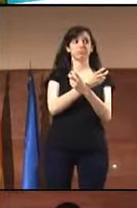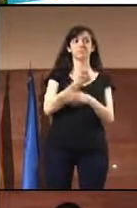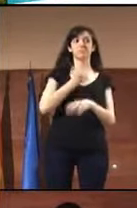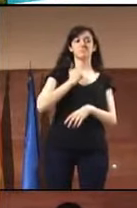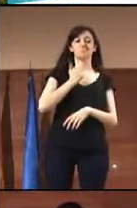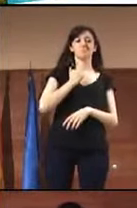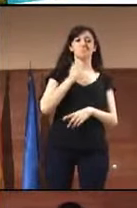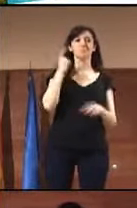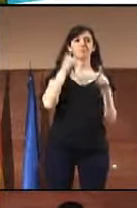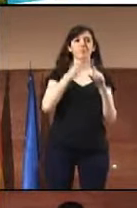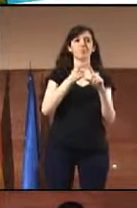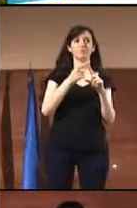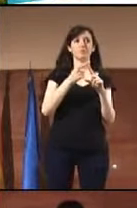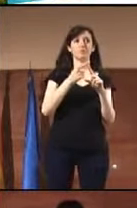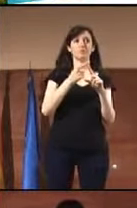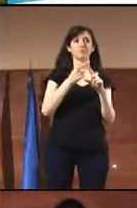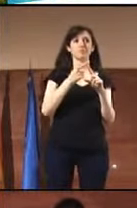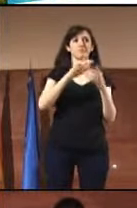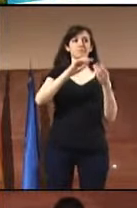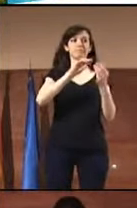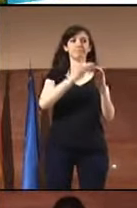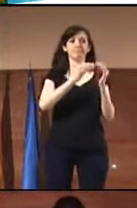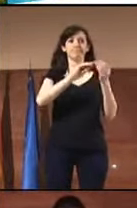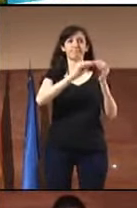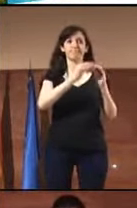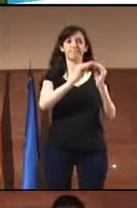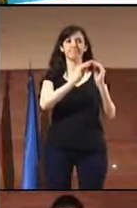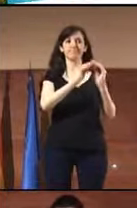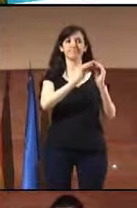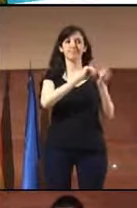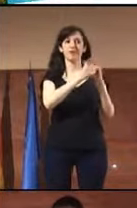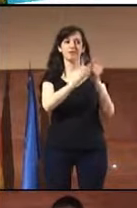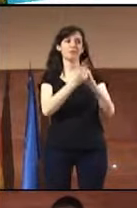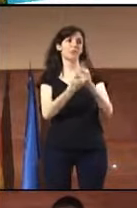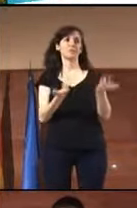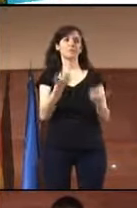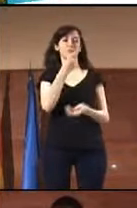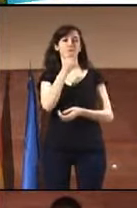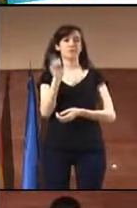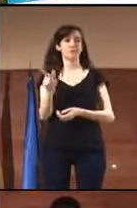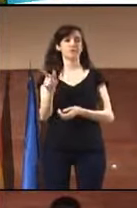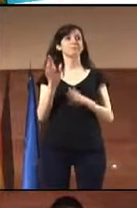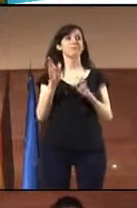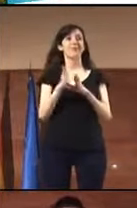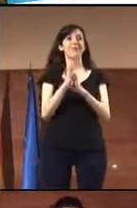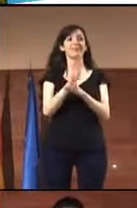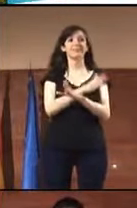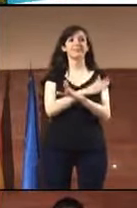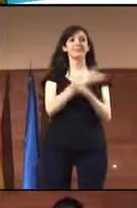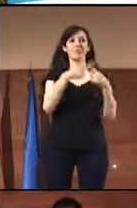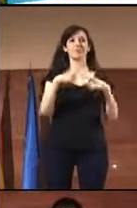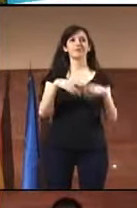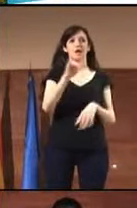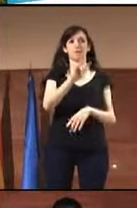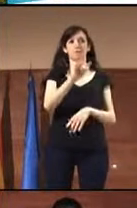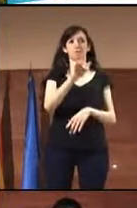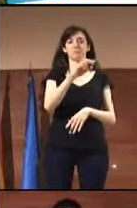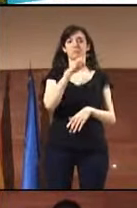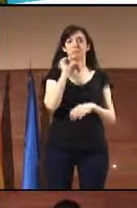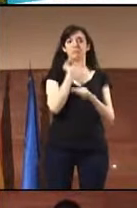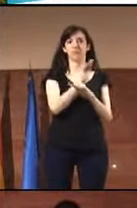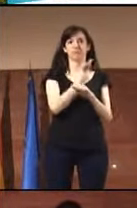que tenemos, todavía sigue sin valernos, pero conservando todas las opciones que teníamos. Por ejemplo, si ves la primera foto de